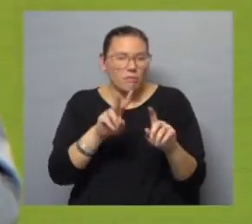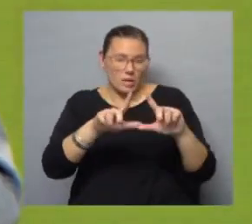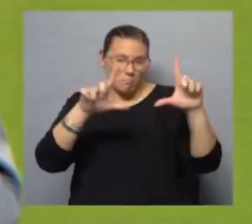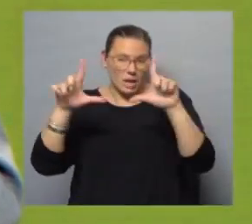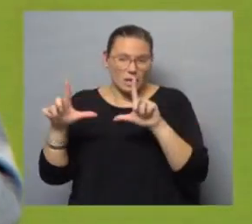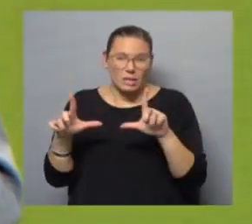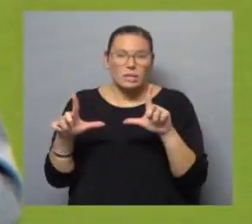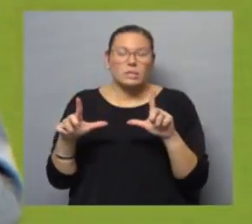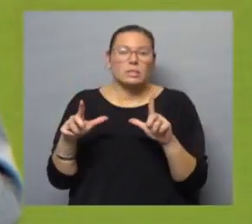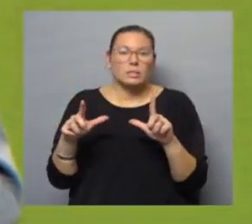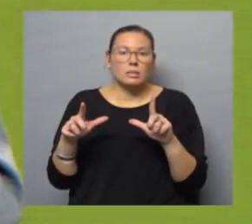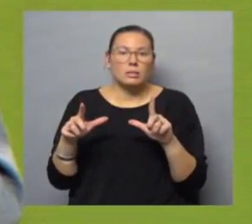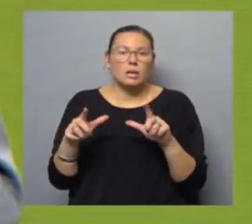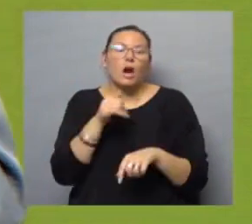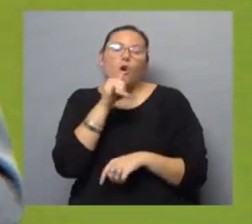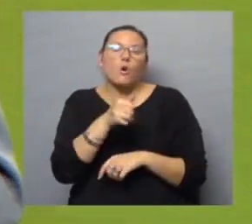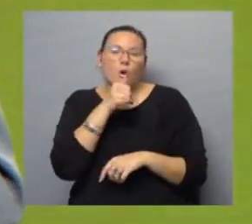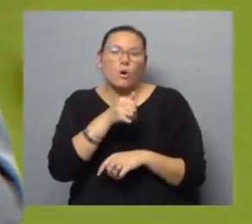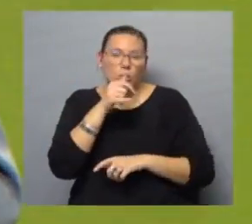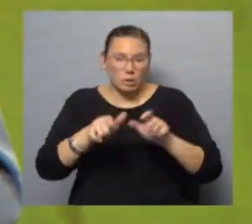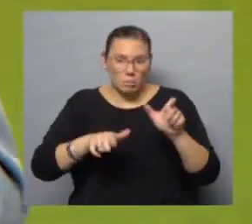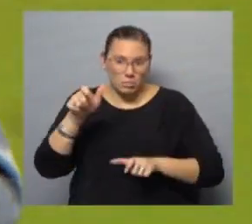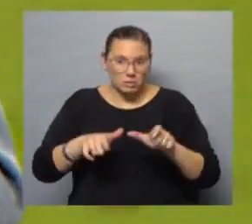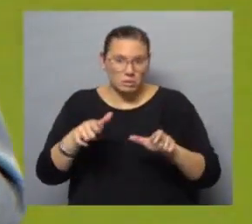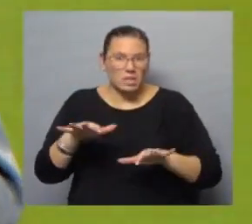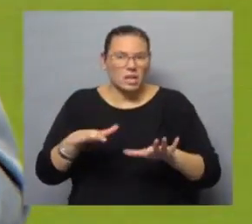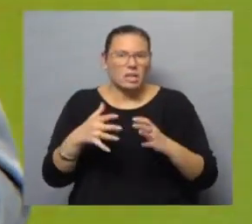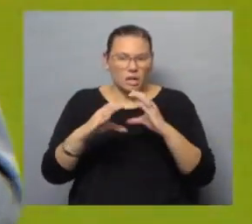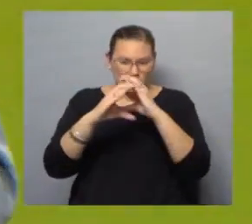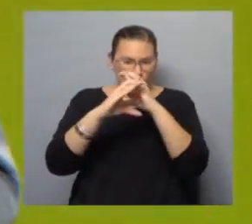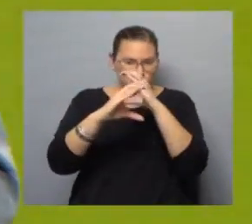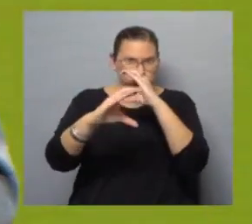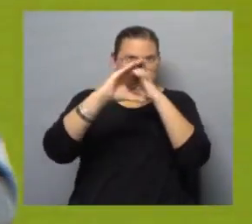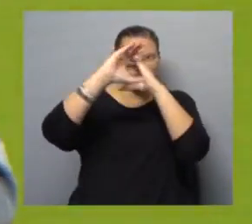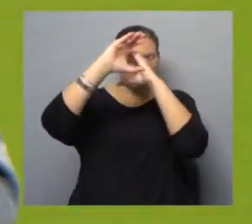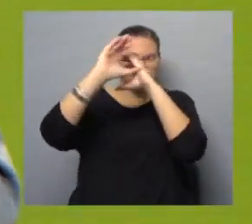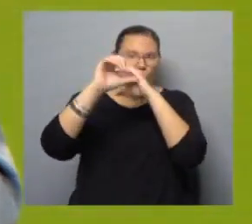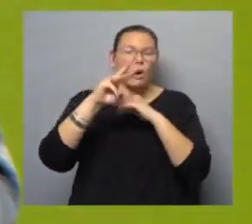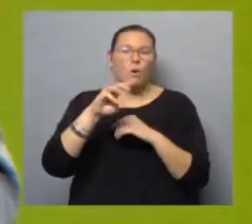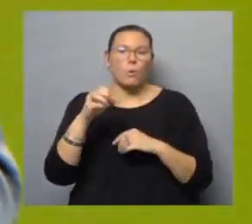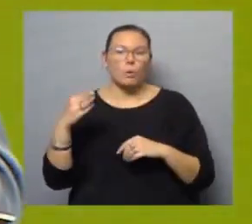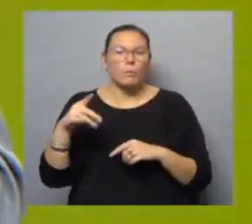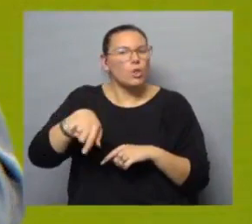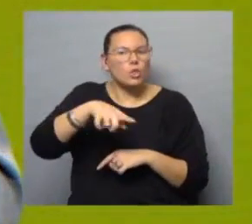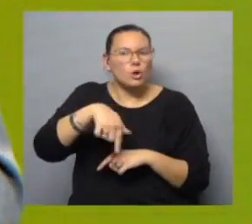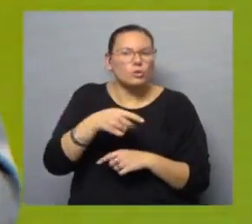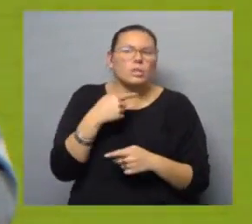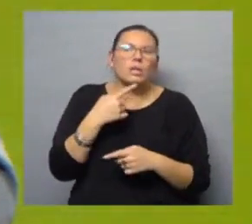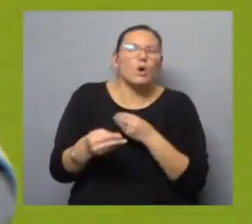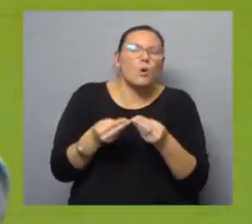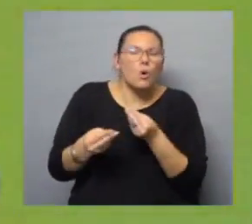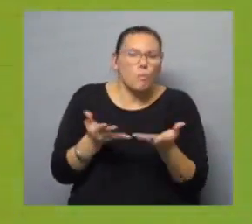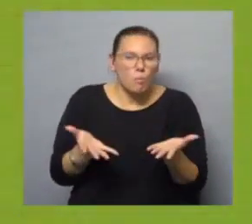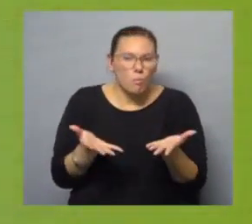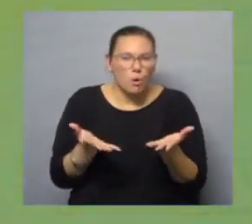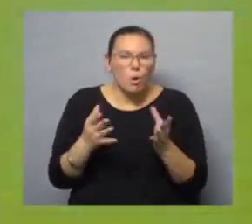mismos, vamos a contarle a la gente de qué se trata, qué es el James Webb, dónde está, cómo funciona, porque, a ver, estamos hablando de